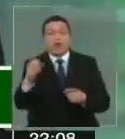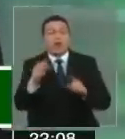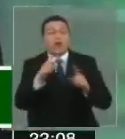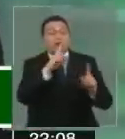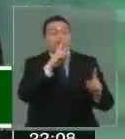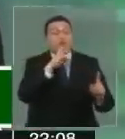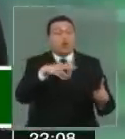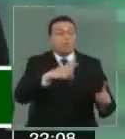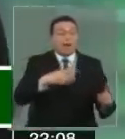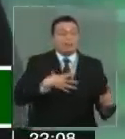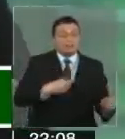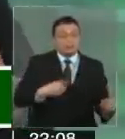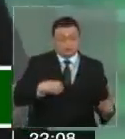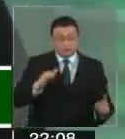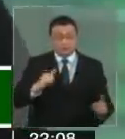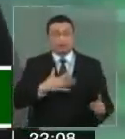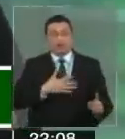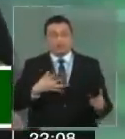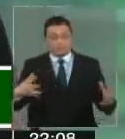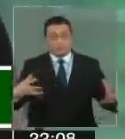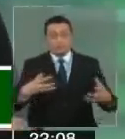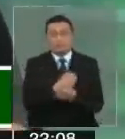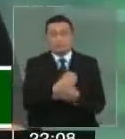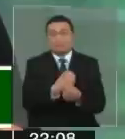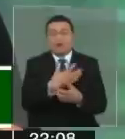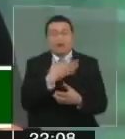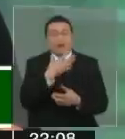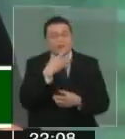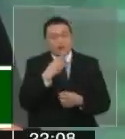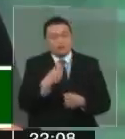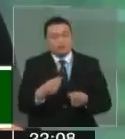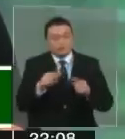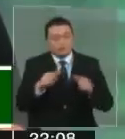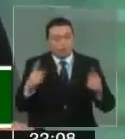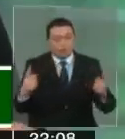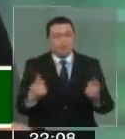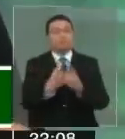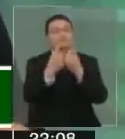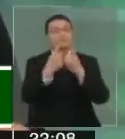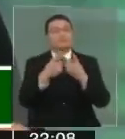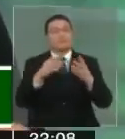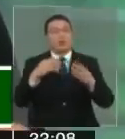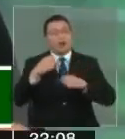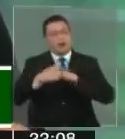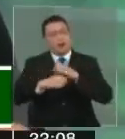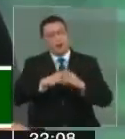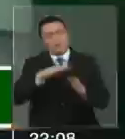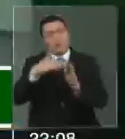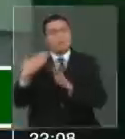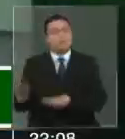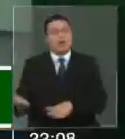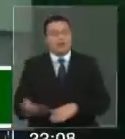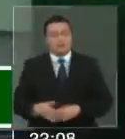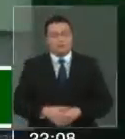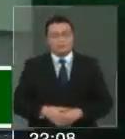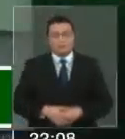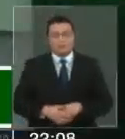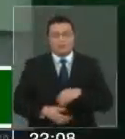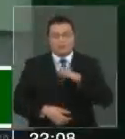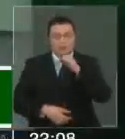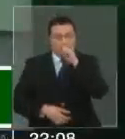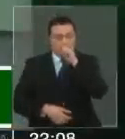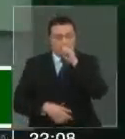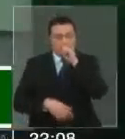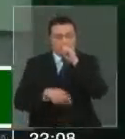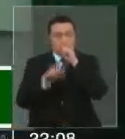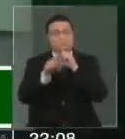Tomasito y yo. Y fue súper, en realidad, bonito como este reencuentro así. Y Marisa, ¿en qué estabas